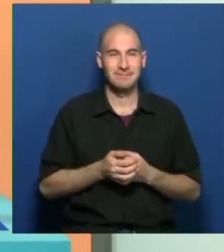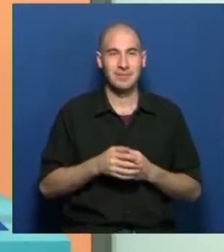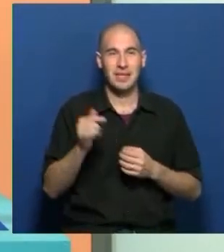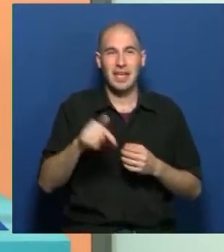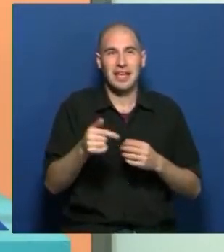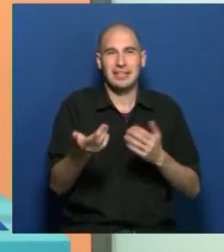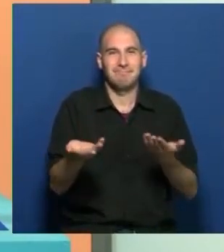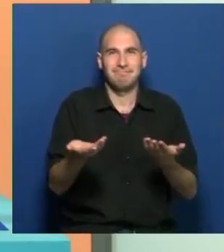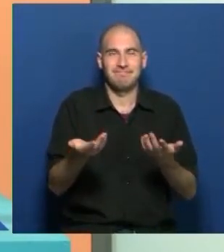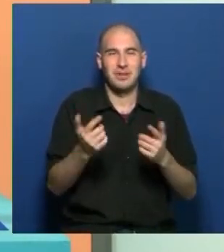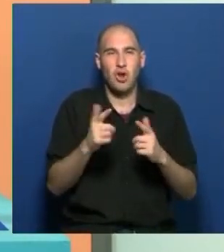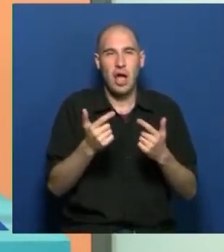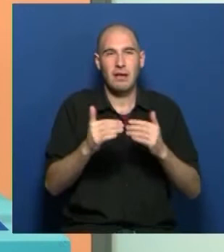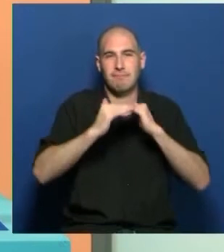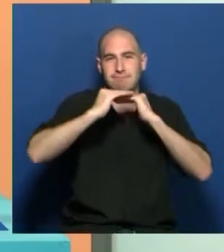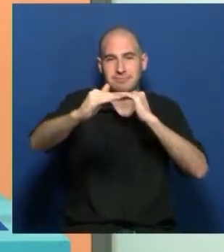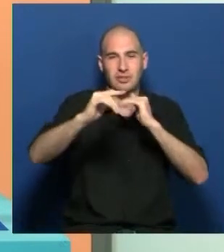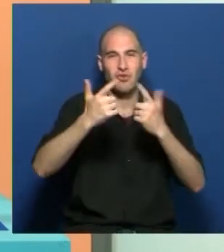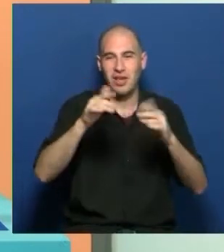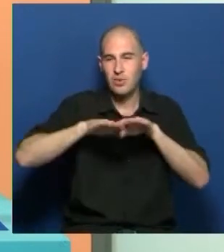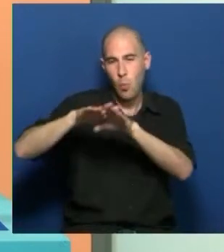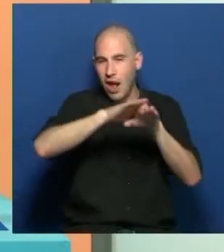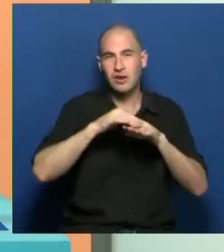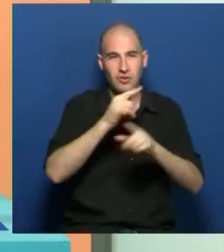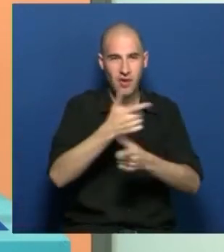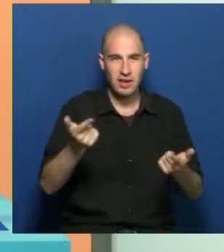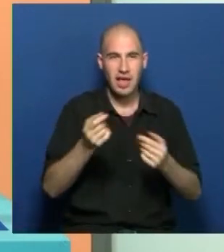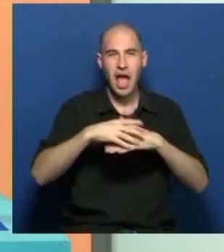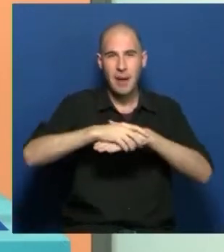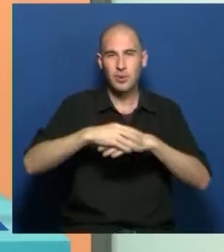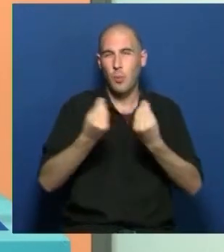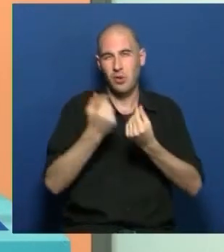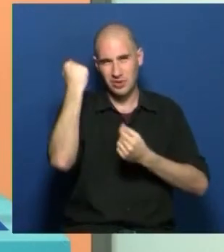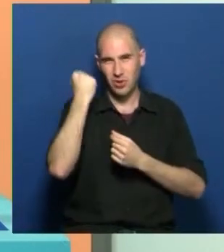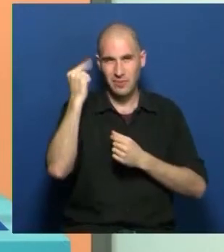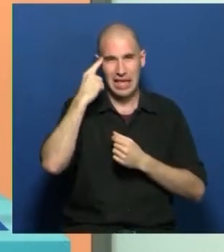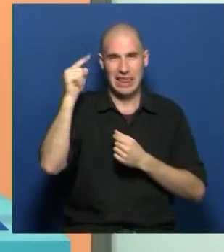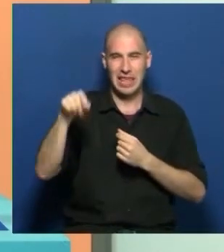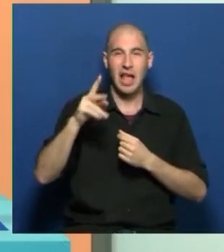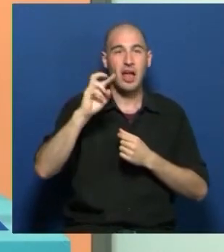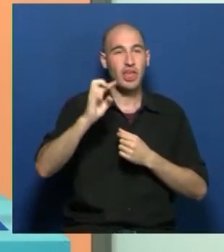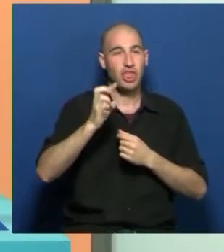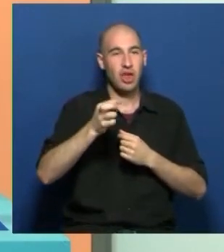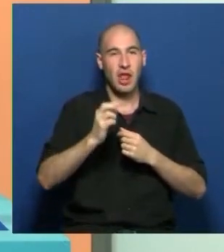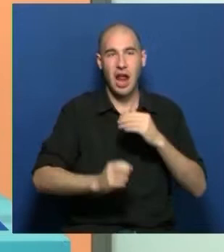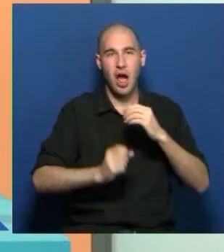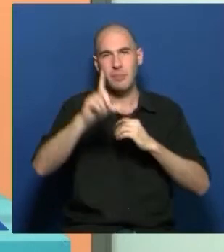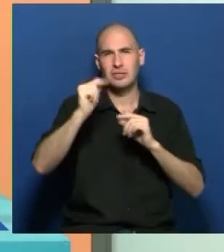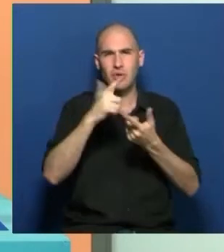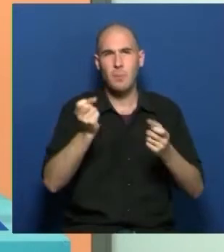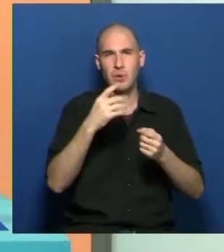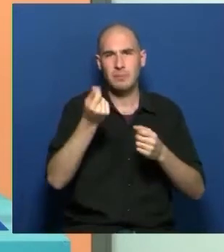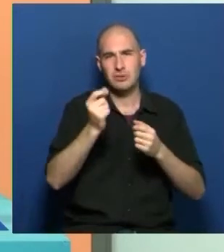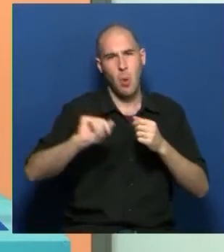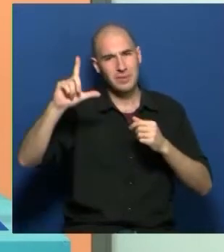No existe una uniformidad. Incluso tengo varios amigos economistas que piensan que el dólar no debería aumentar porque si no aumenta